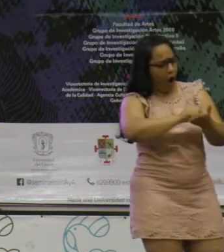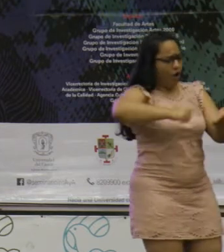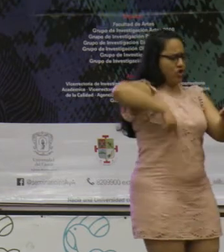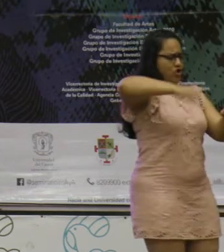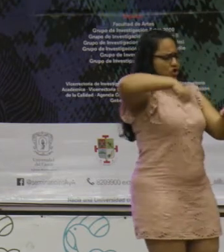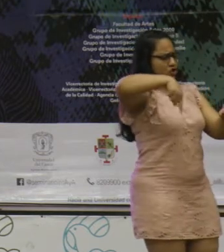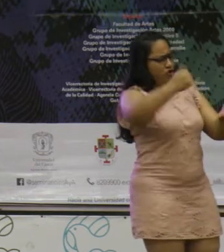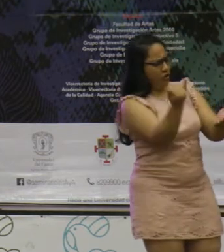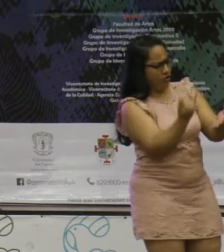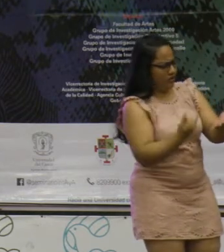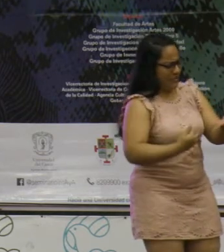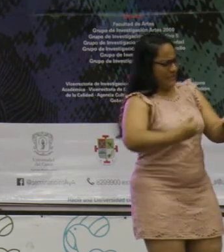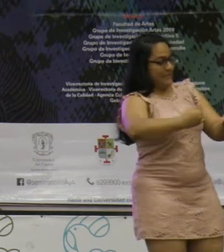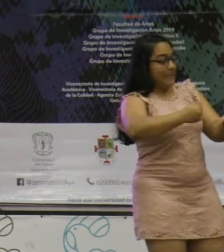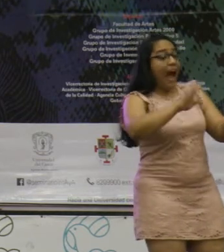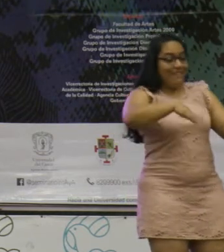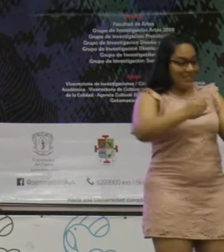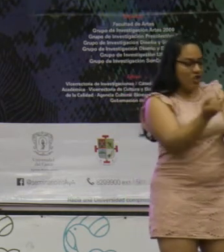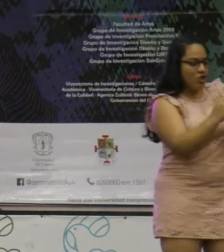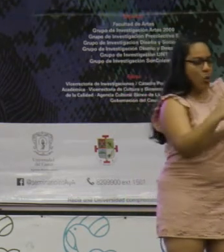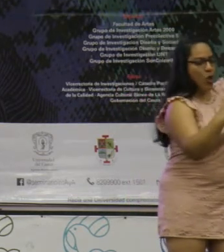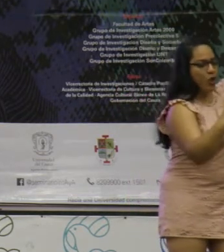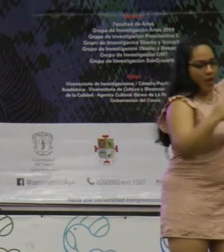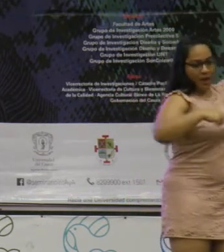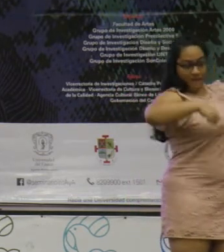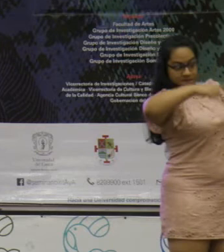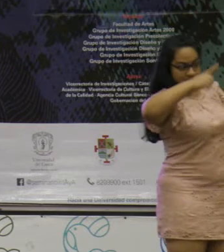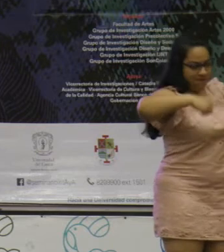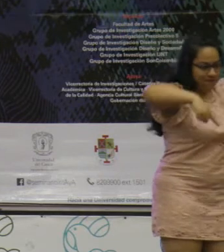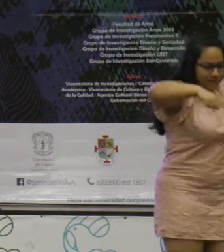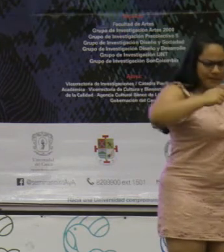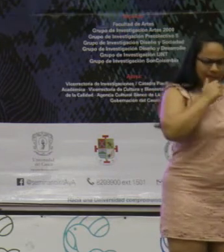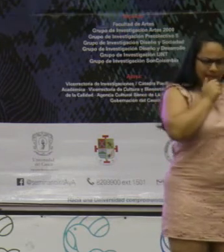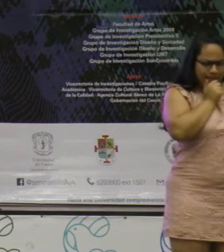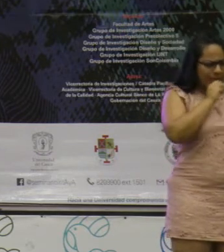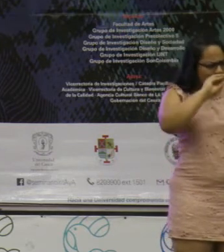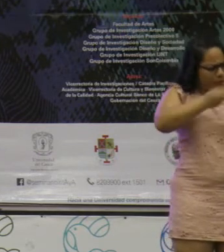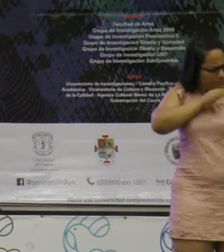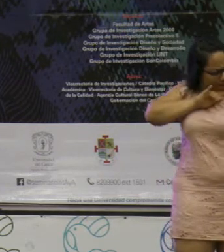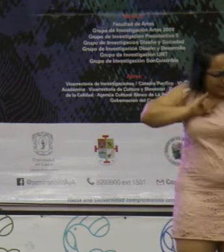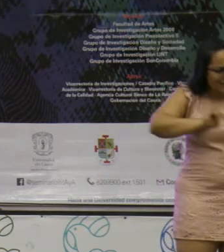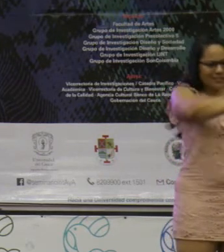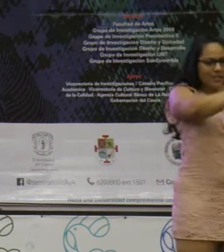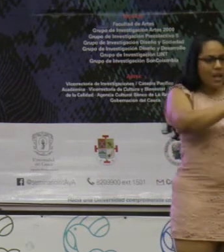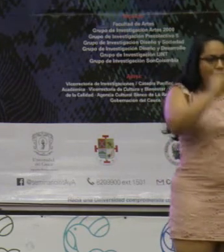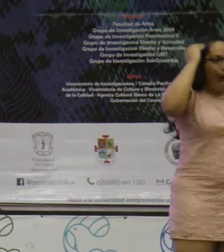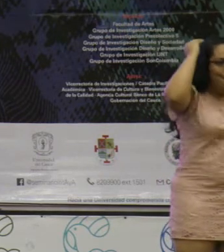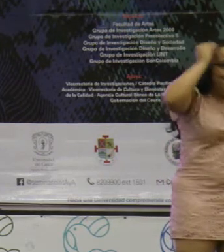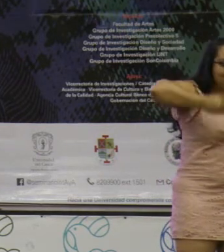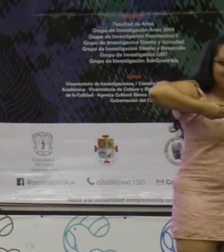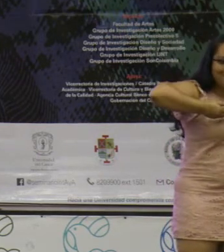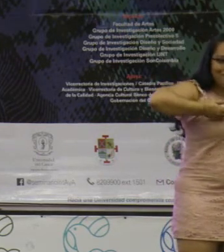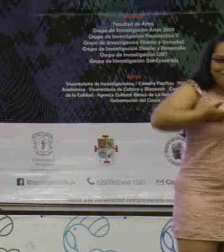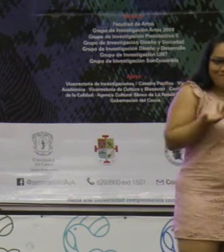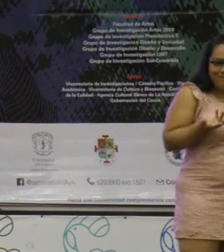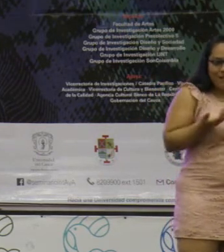grande que la ilustración incluso, pero si hacemos este rastreo histórico, una cosa particularísima que tiene la ilustración es el anonimato. Si